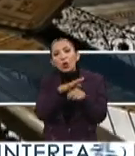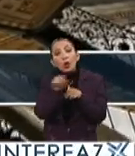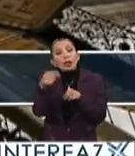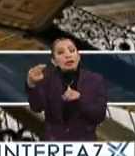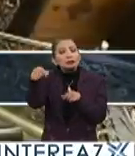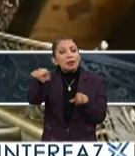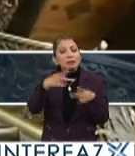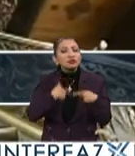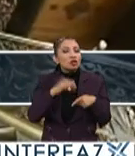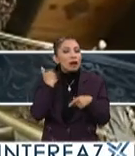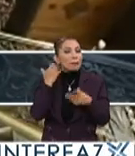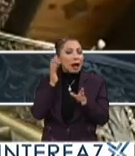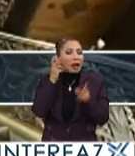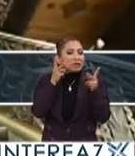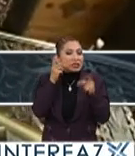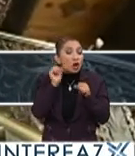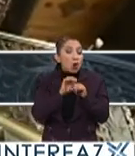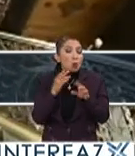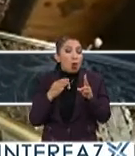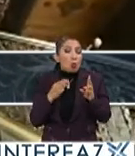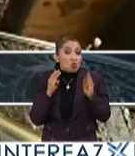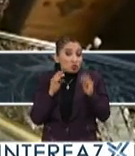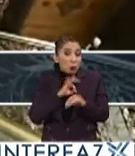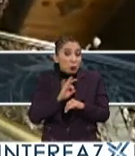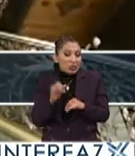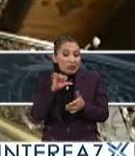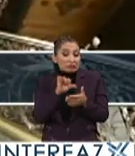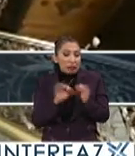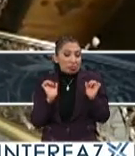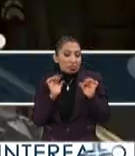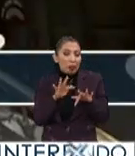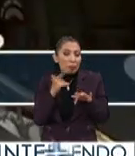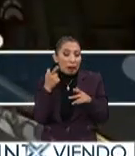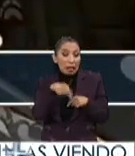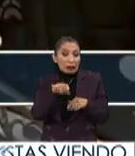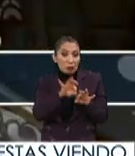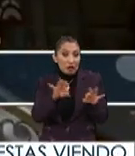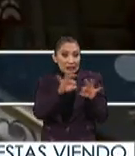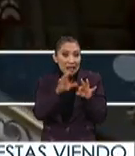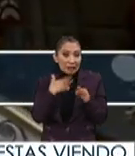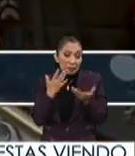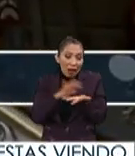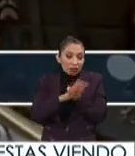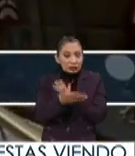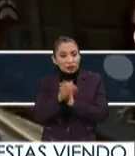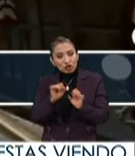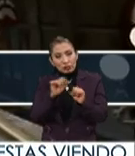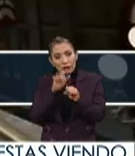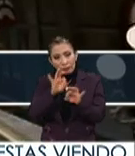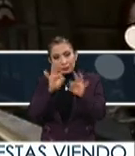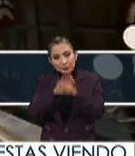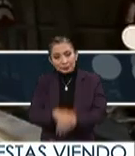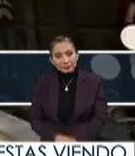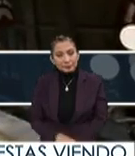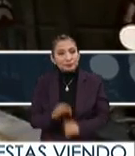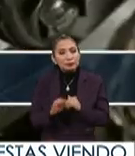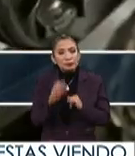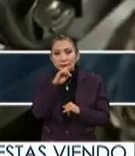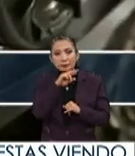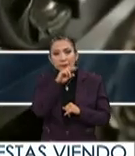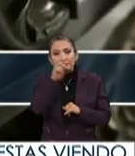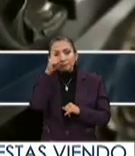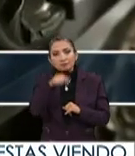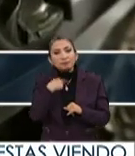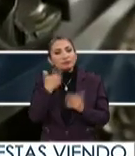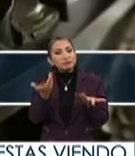son las necesidades y cómo también este museo puede ser un centro neurálgico de una transformación social importante. Claro, finalmente rapidísimo